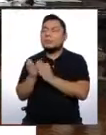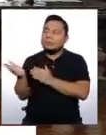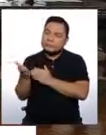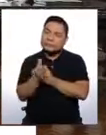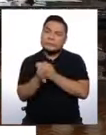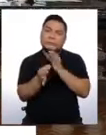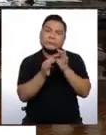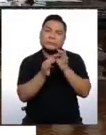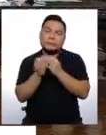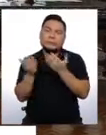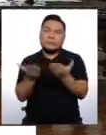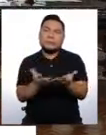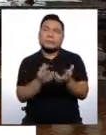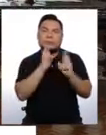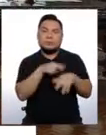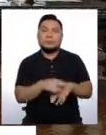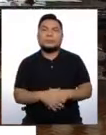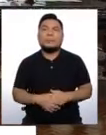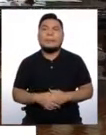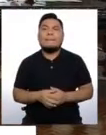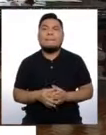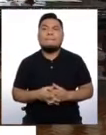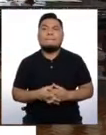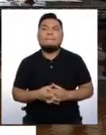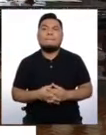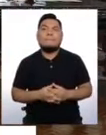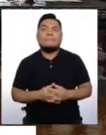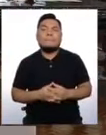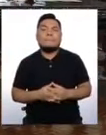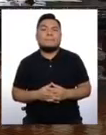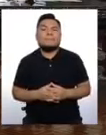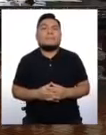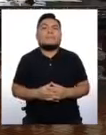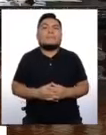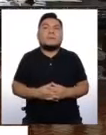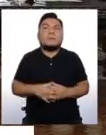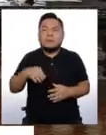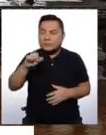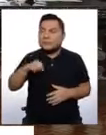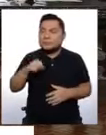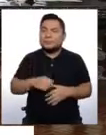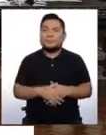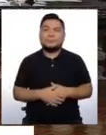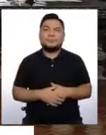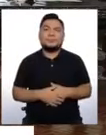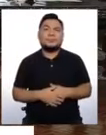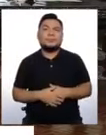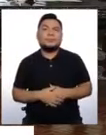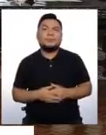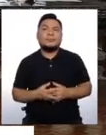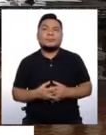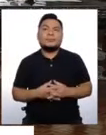ampliar la respuesta ciertamente siempre siente en